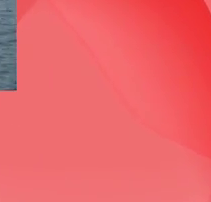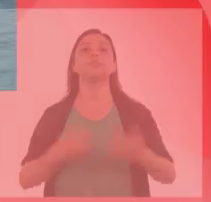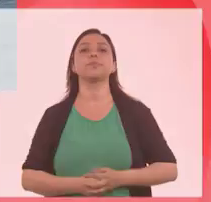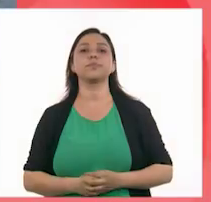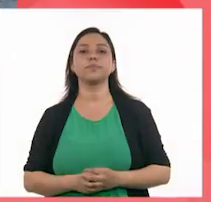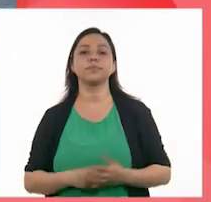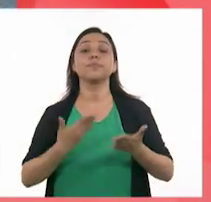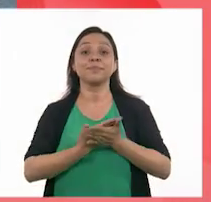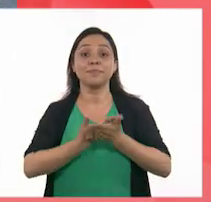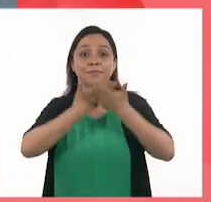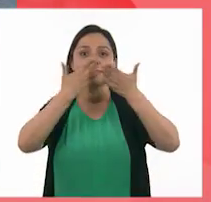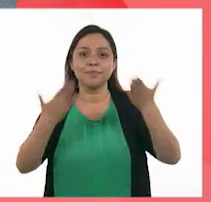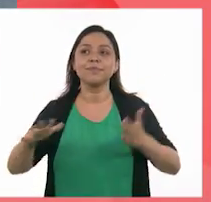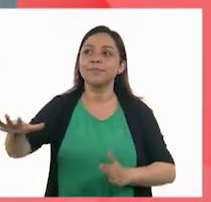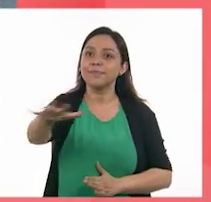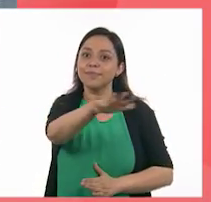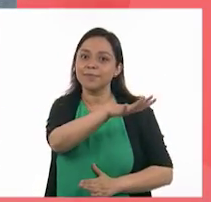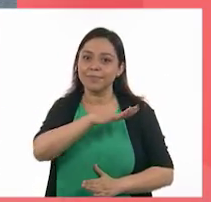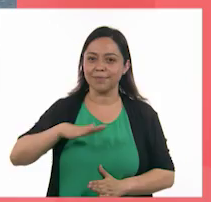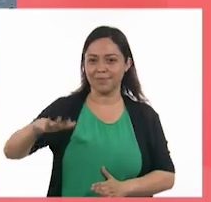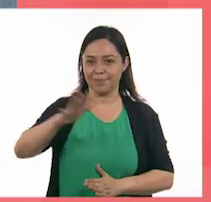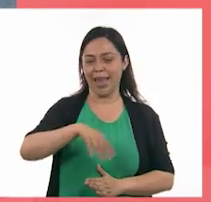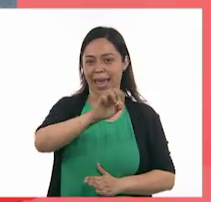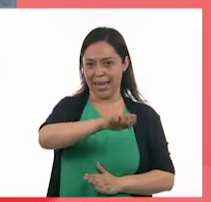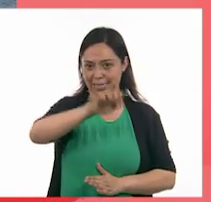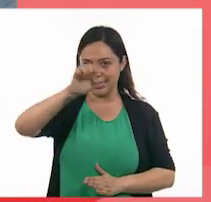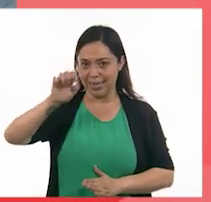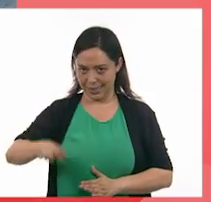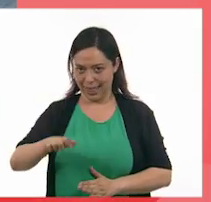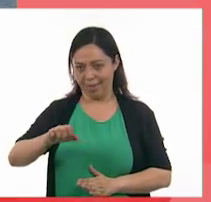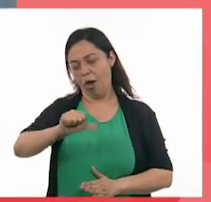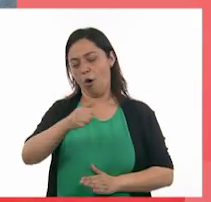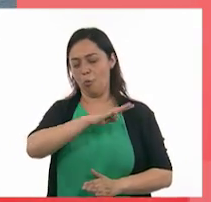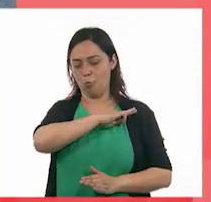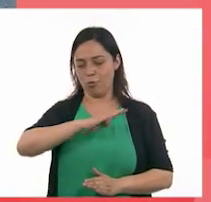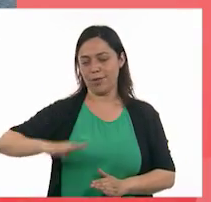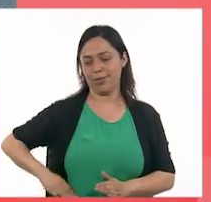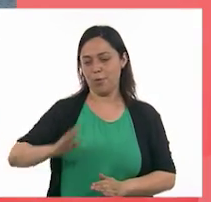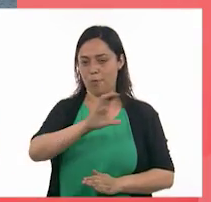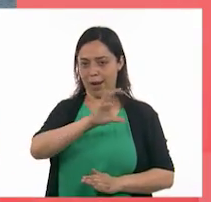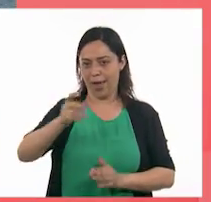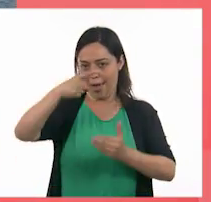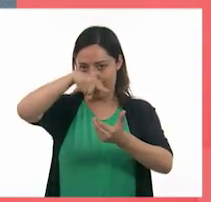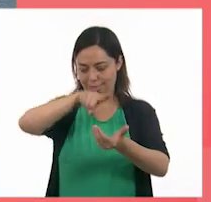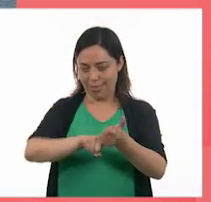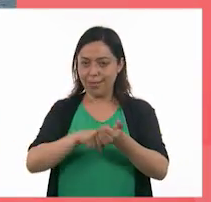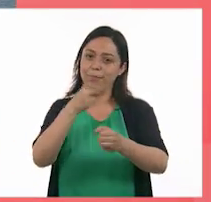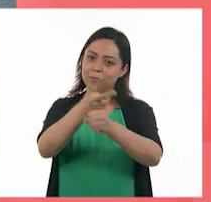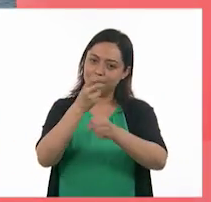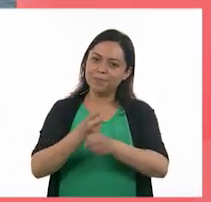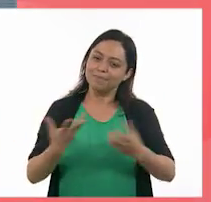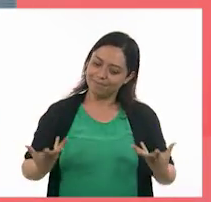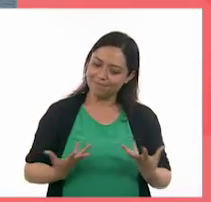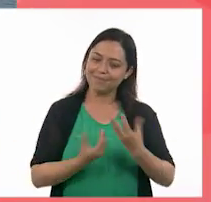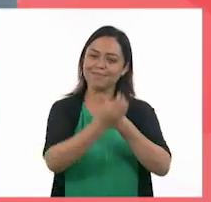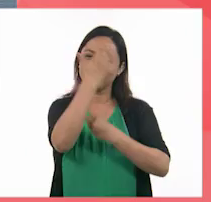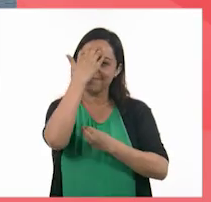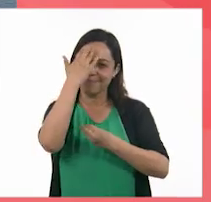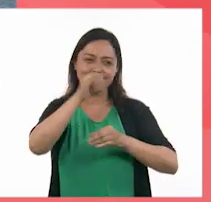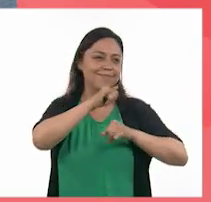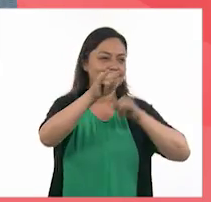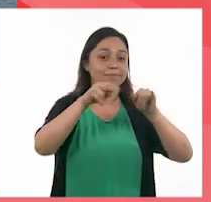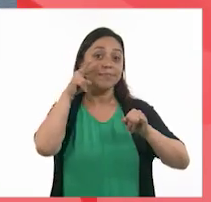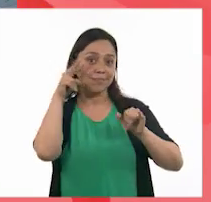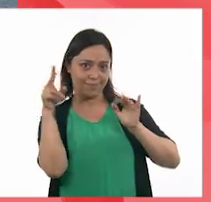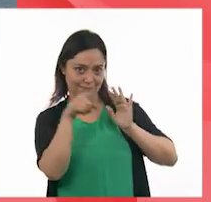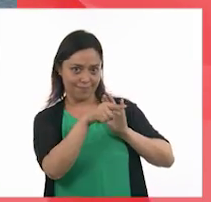Ahora nos encontramos en el bello puerto de Ensenada, otro de los municipios de Baja California. Te invito a conocer más de él a través de la siguiente